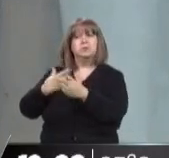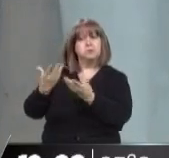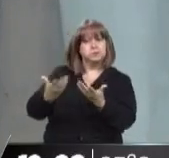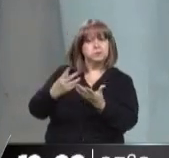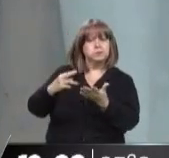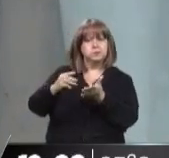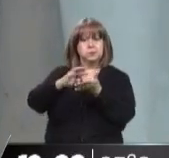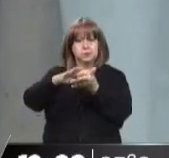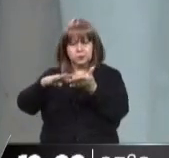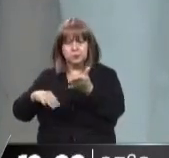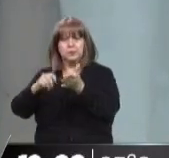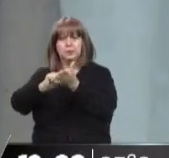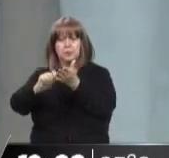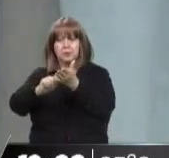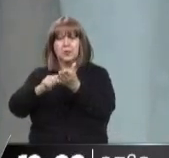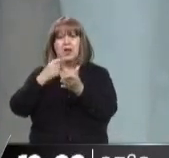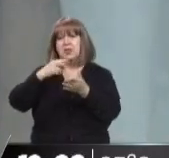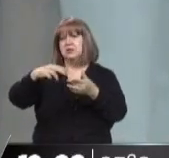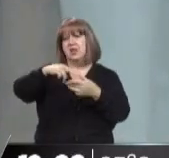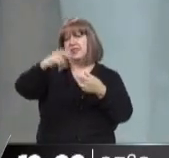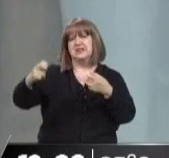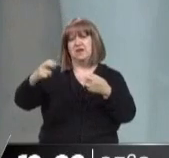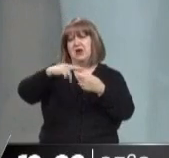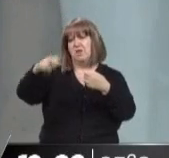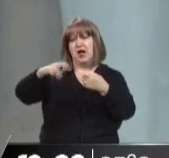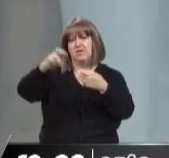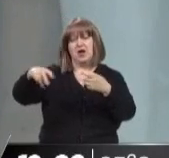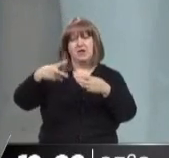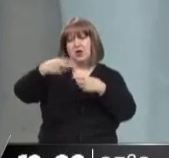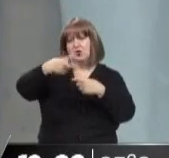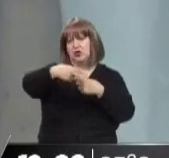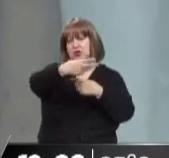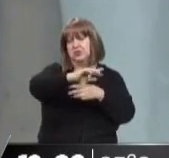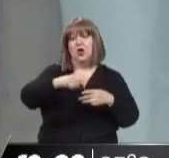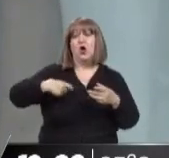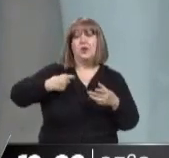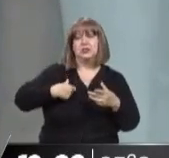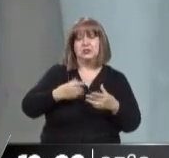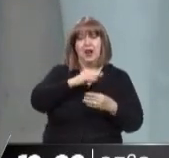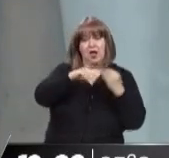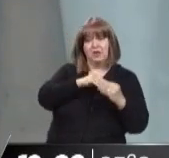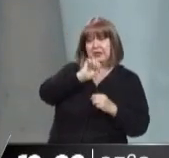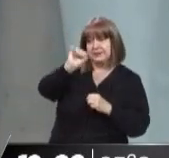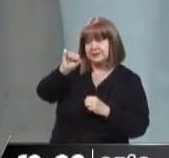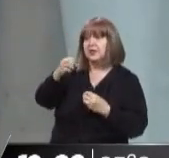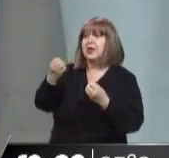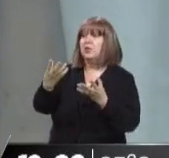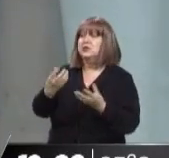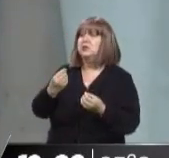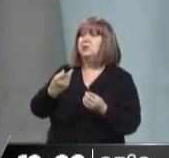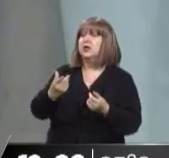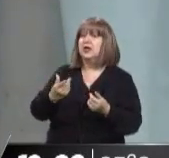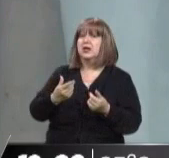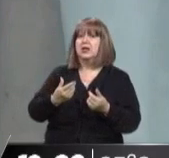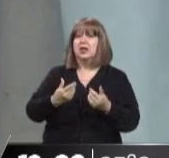deciden desafiliar a toda la familia Al momento de ir a la familia a pedir explicaciones le explican que es porque no